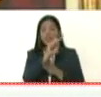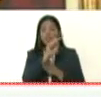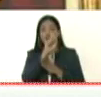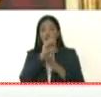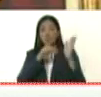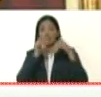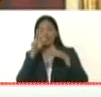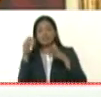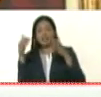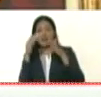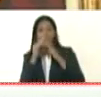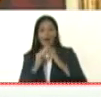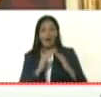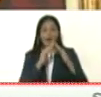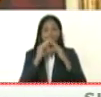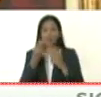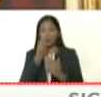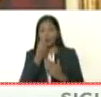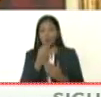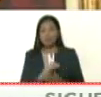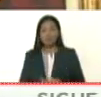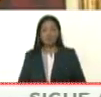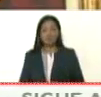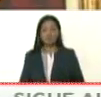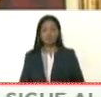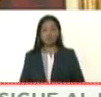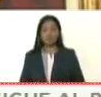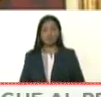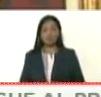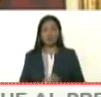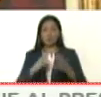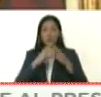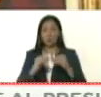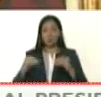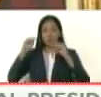3.113 casas de alimentación a lo largo y ancho del país,